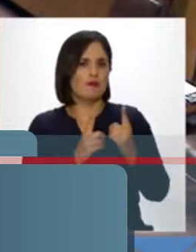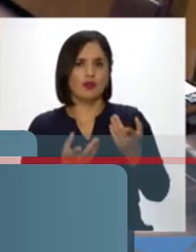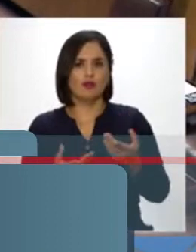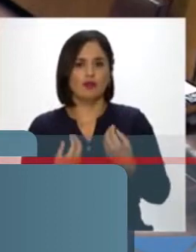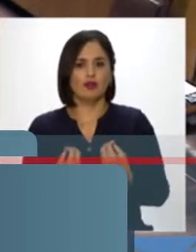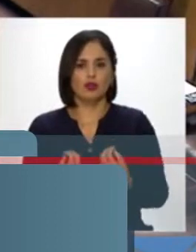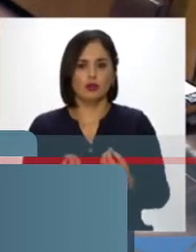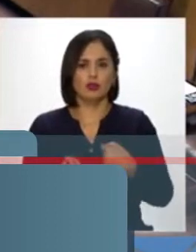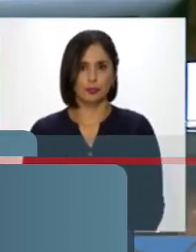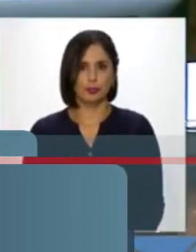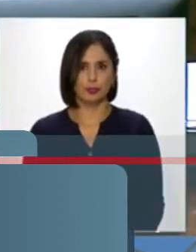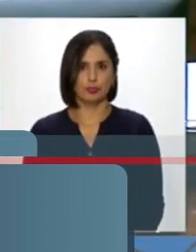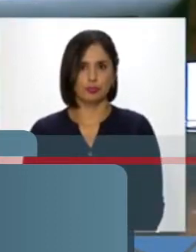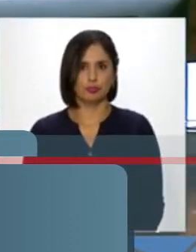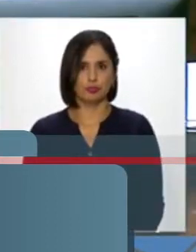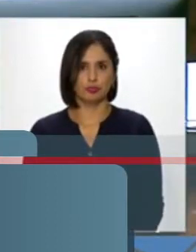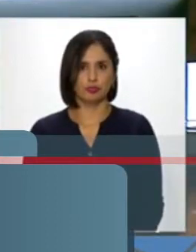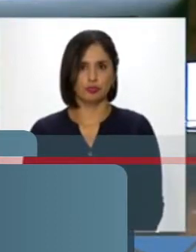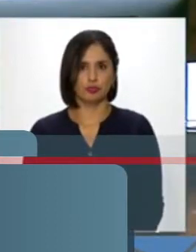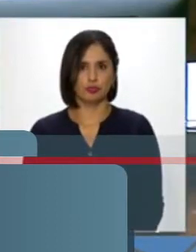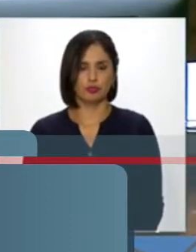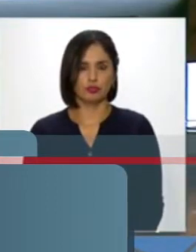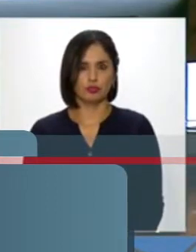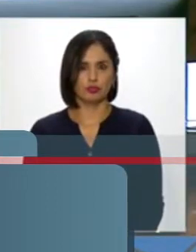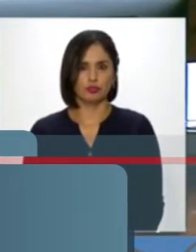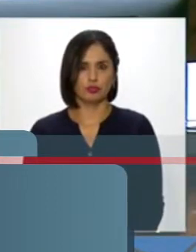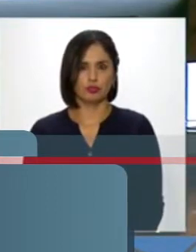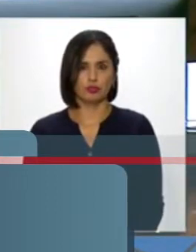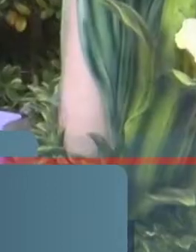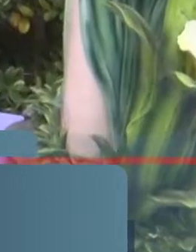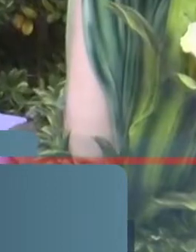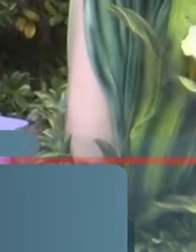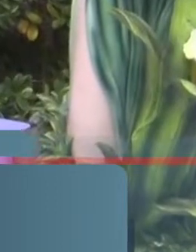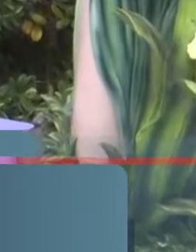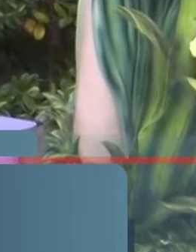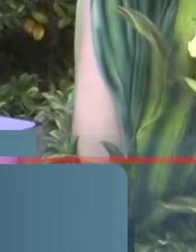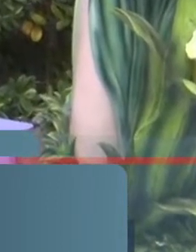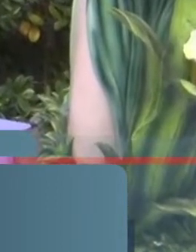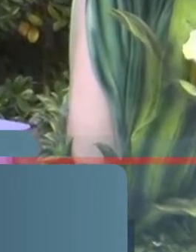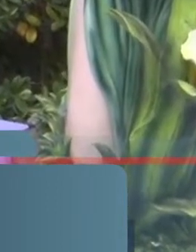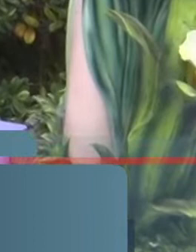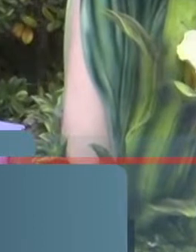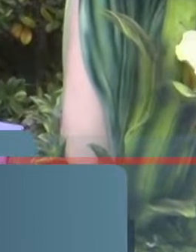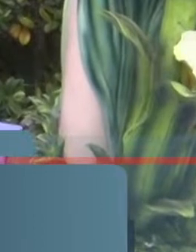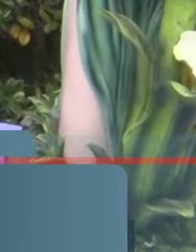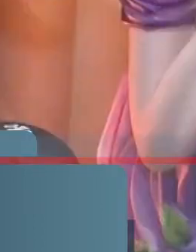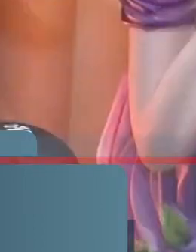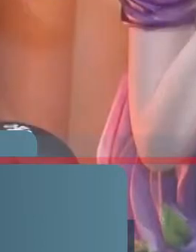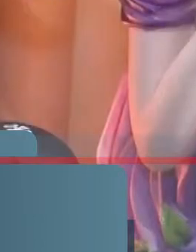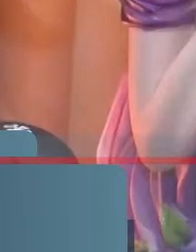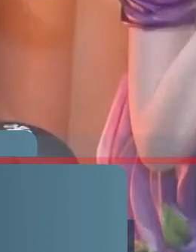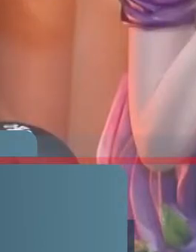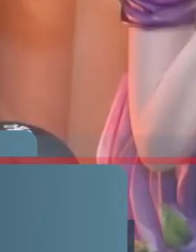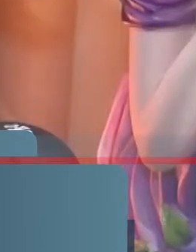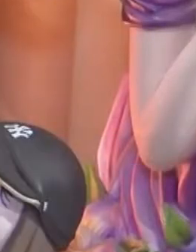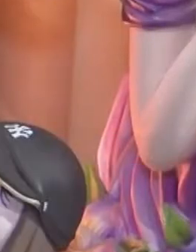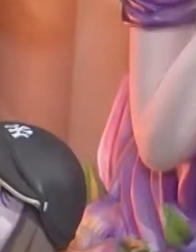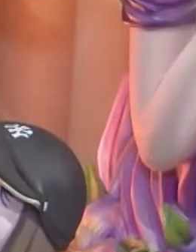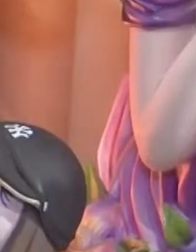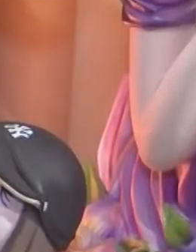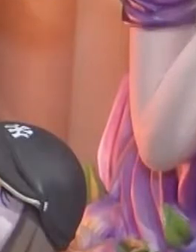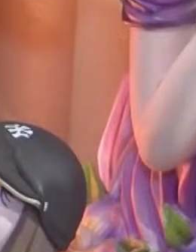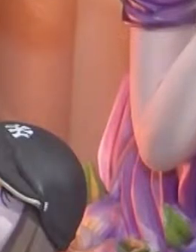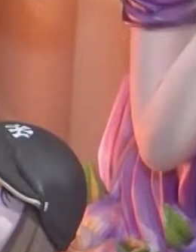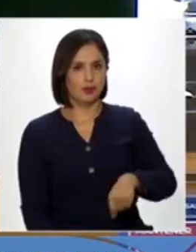protección de los derechos de víctimas y delitos de connotación sexual entre ellos estupro abuso sexual calificado y trata de personas